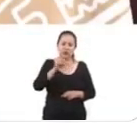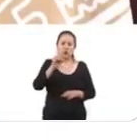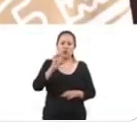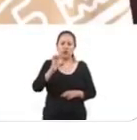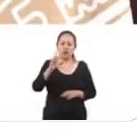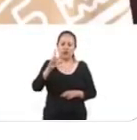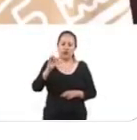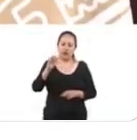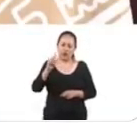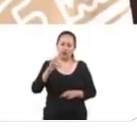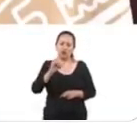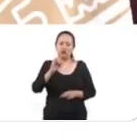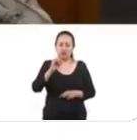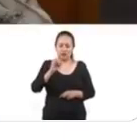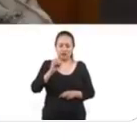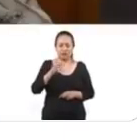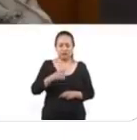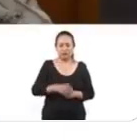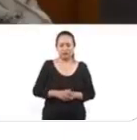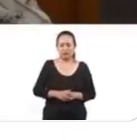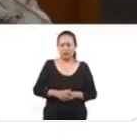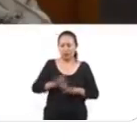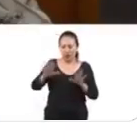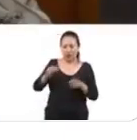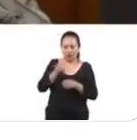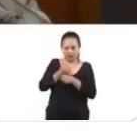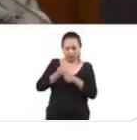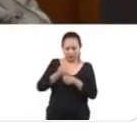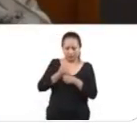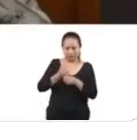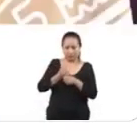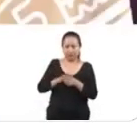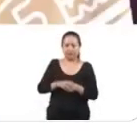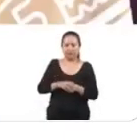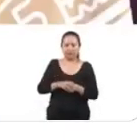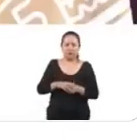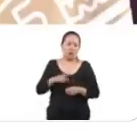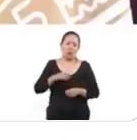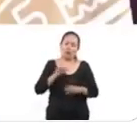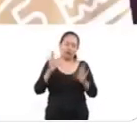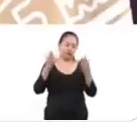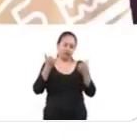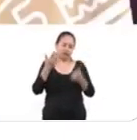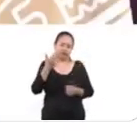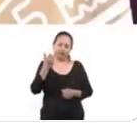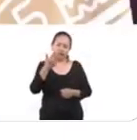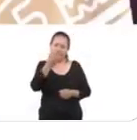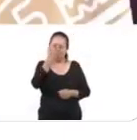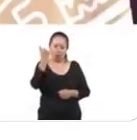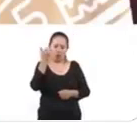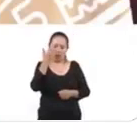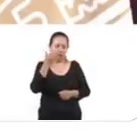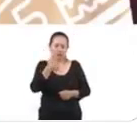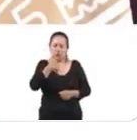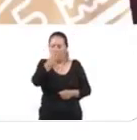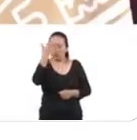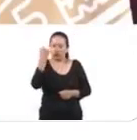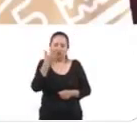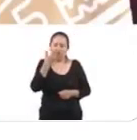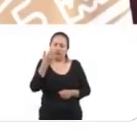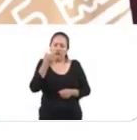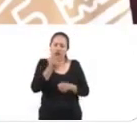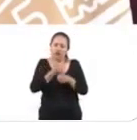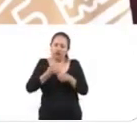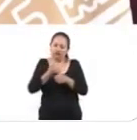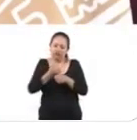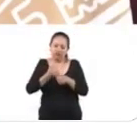también asociado. ¿Se ha abierto alguna investigación de parte de...? No tengo conocimiento de que se haya abierto una investigación respecto a esto